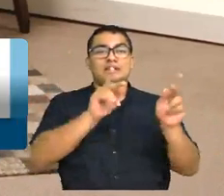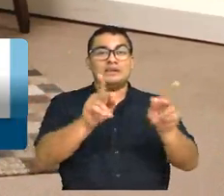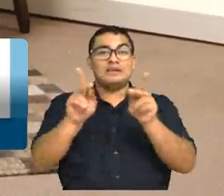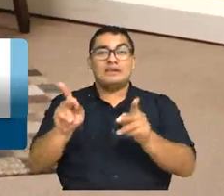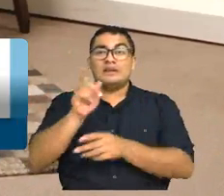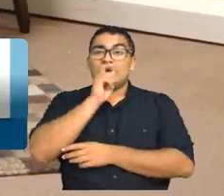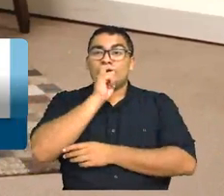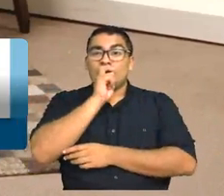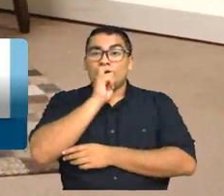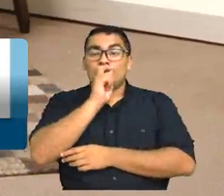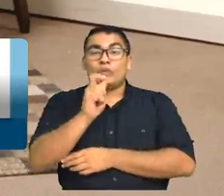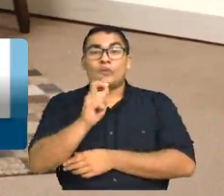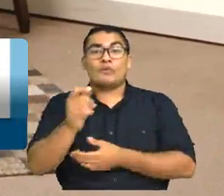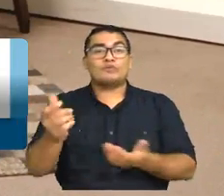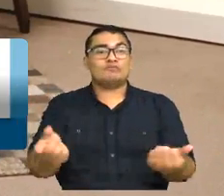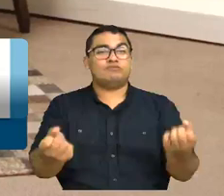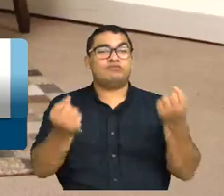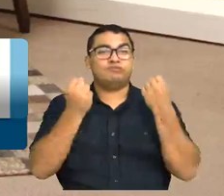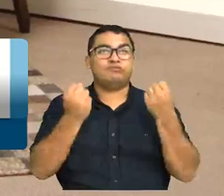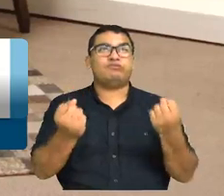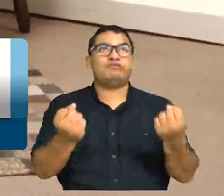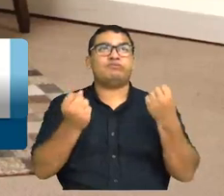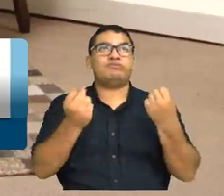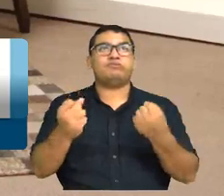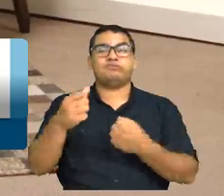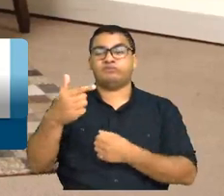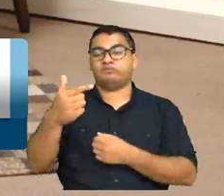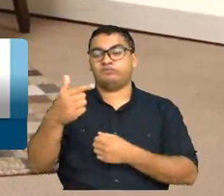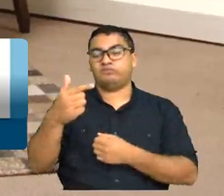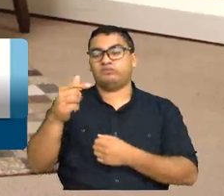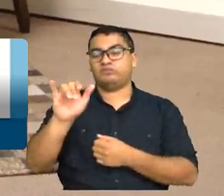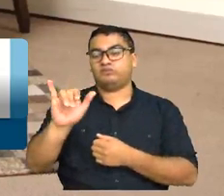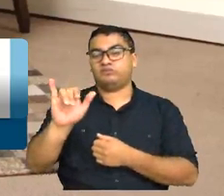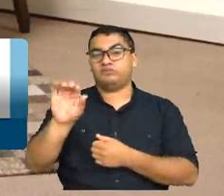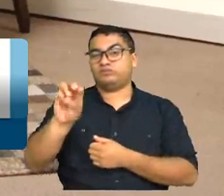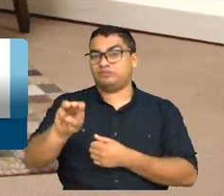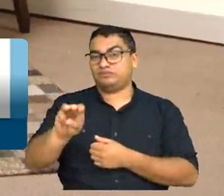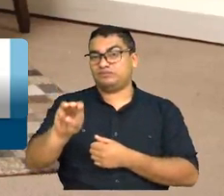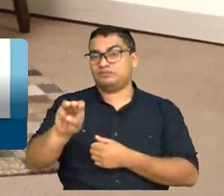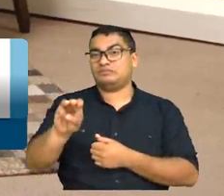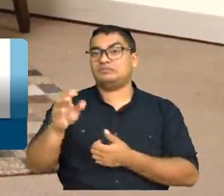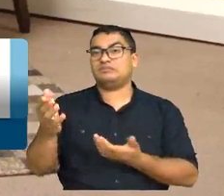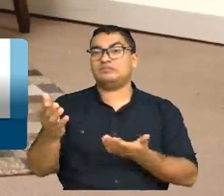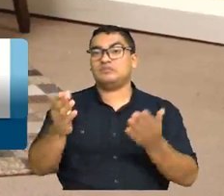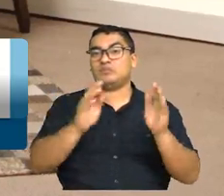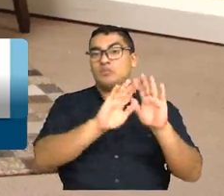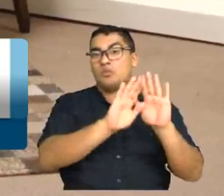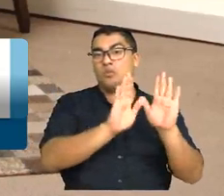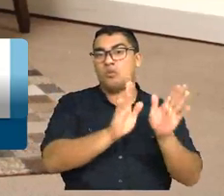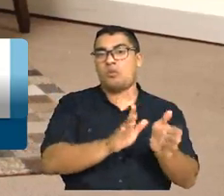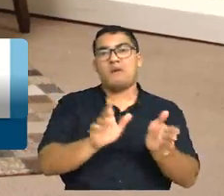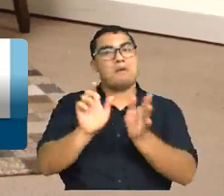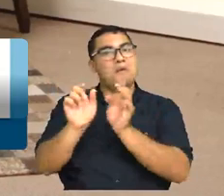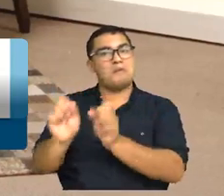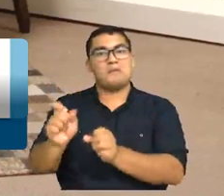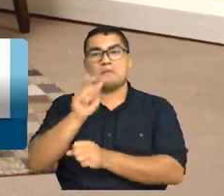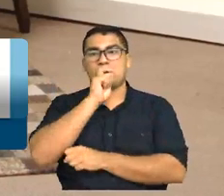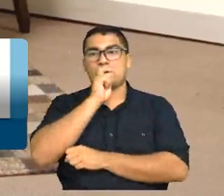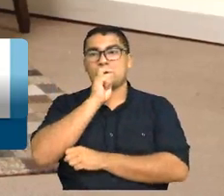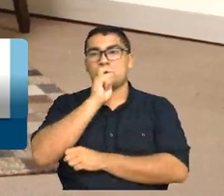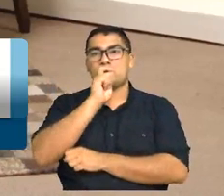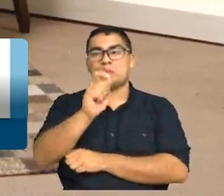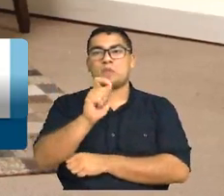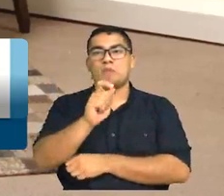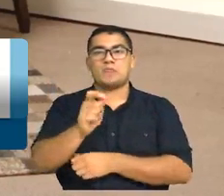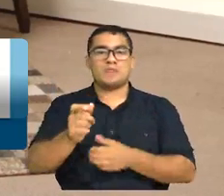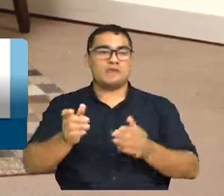para todas las edades, principalmente ahora hasta el sexo femenino ha tomado muy en serio eso, ir al gimnasio